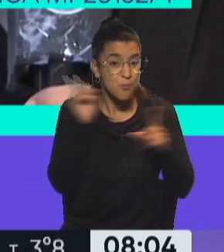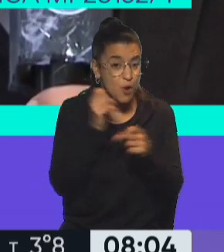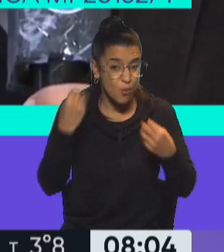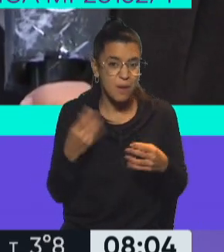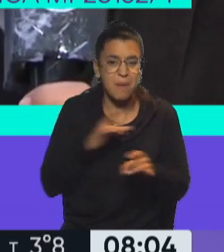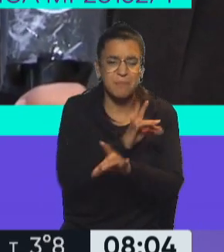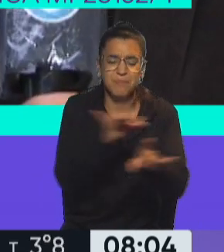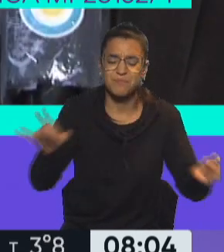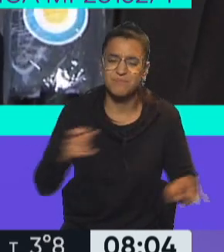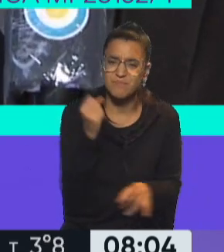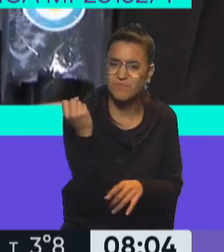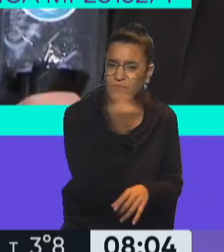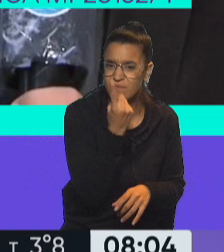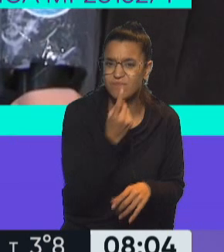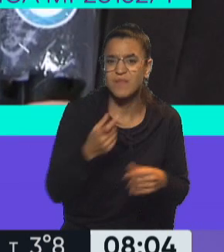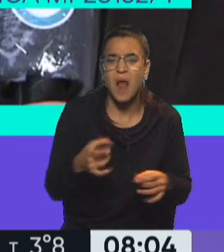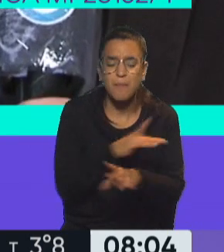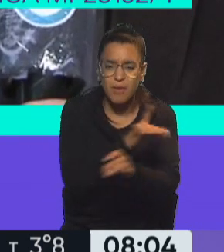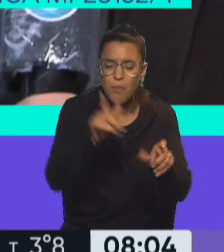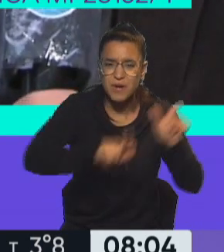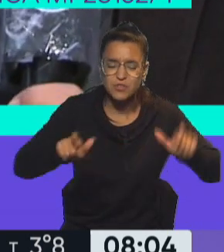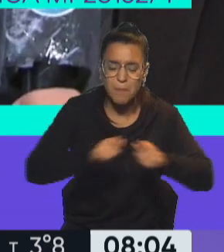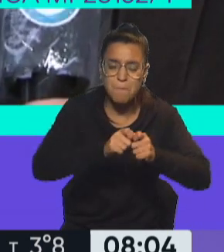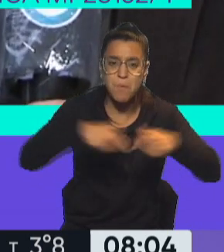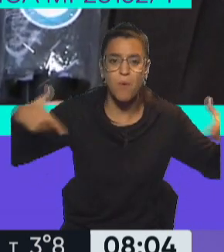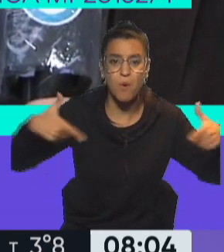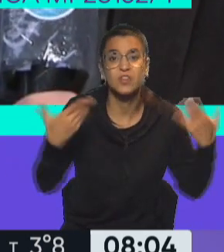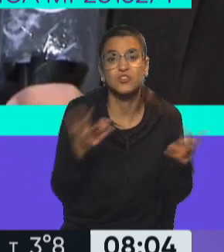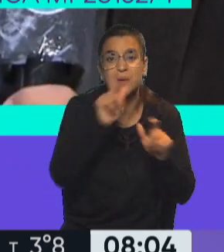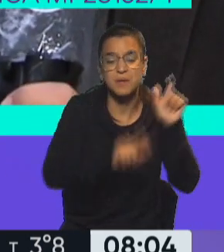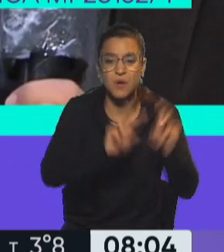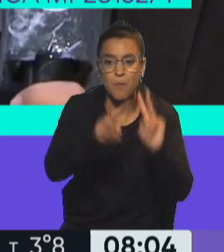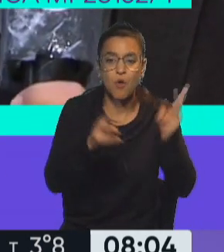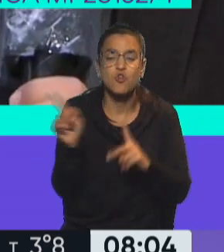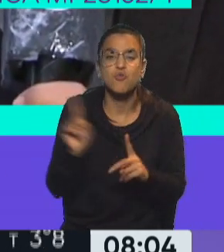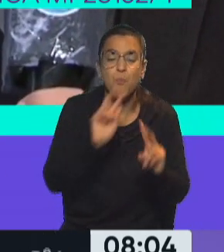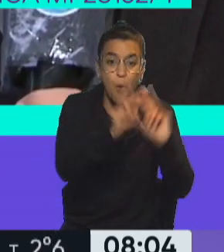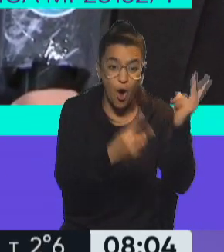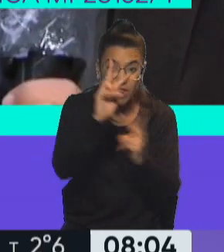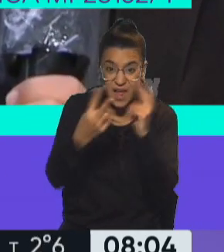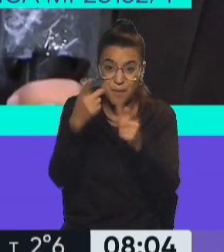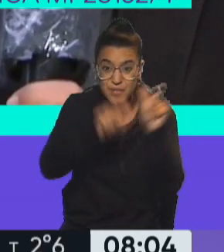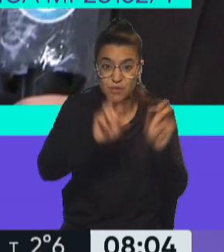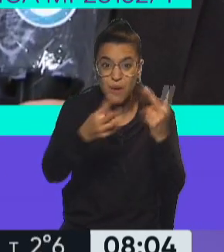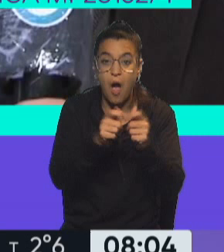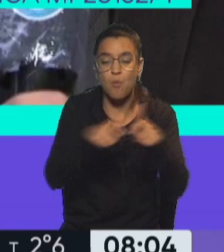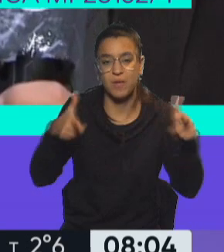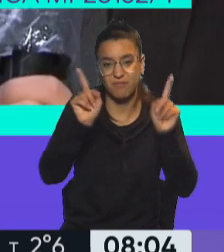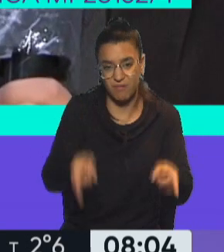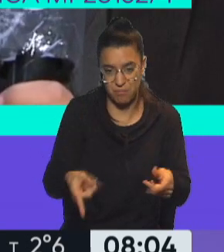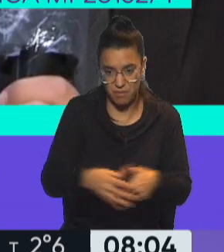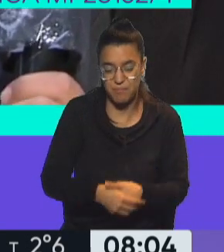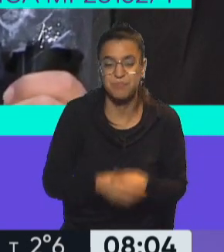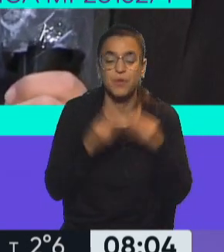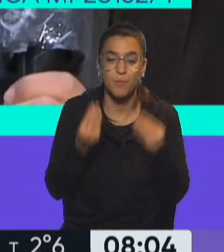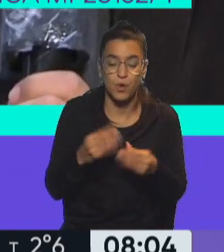más infecciosa, infecta más gente. Al infectar más gente, la tasa de mortalidad, no la de letalidad, la de mortalidad es la que va a aumentar.